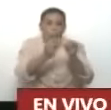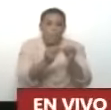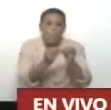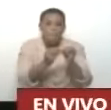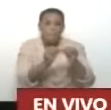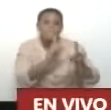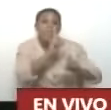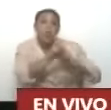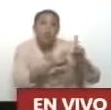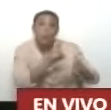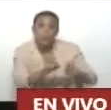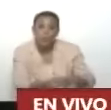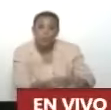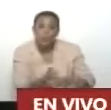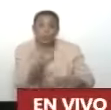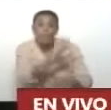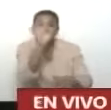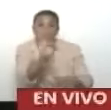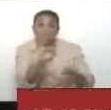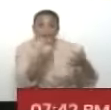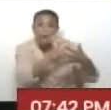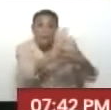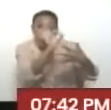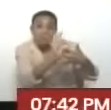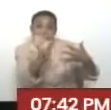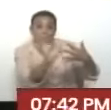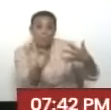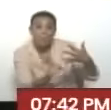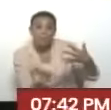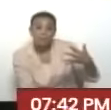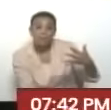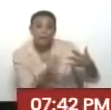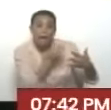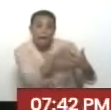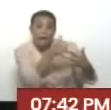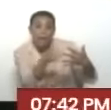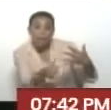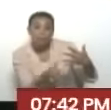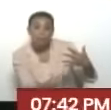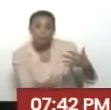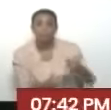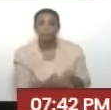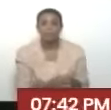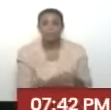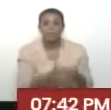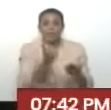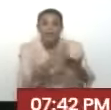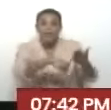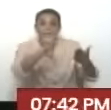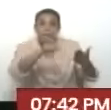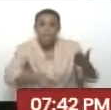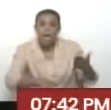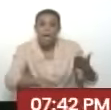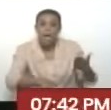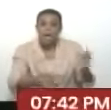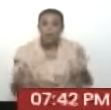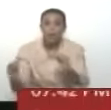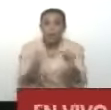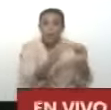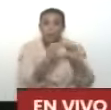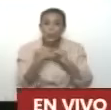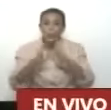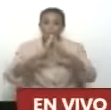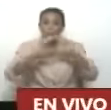pregunta por pregunta, María Alexandra, pregunta por pregunta. Y además está firmado por unanimidad